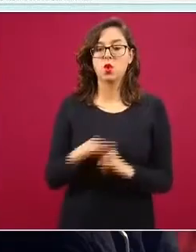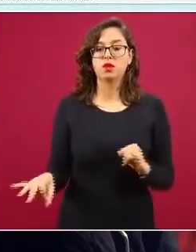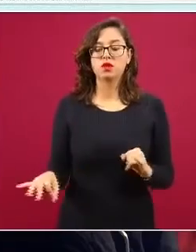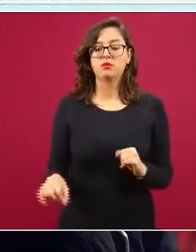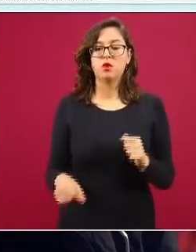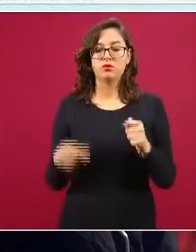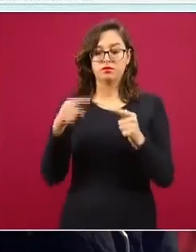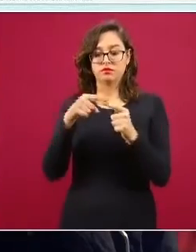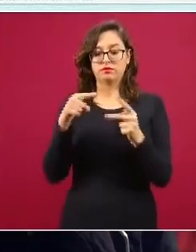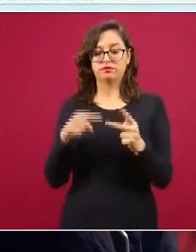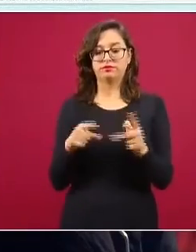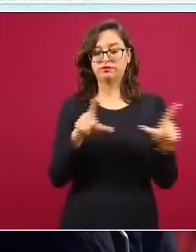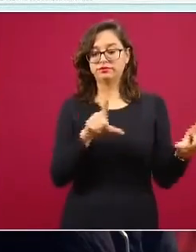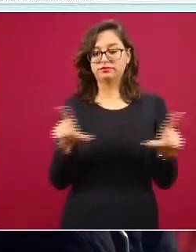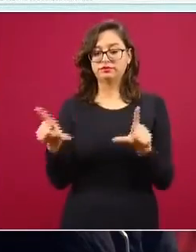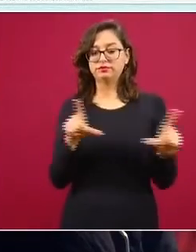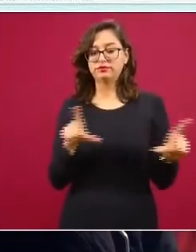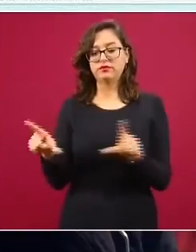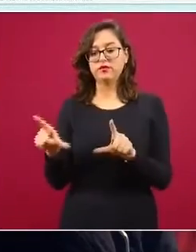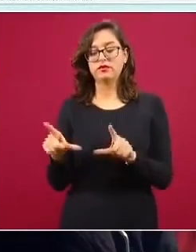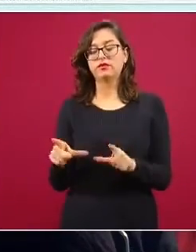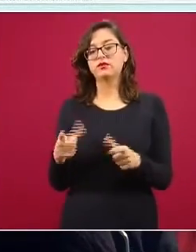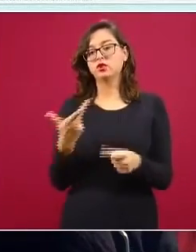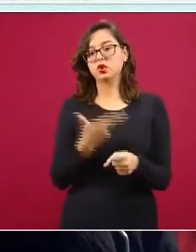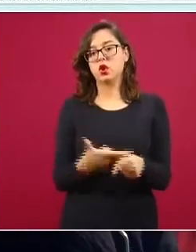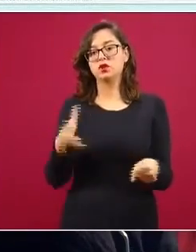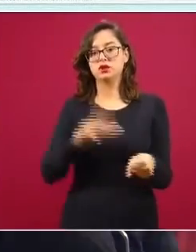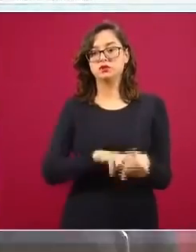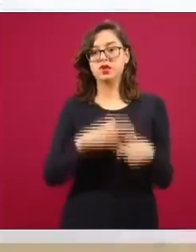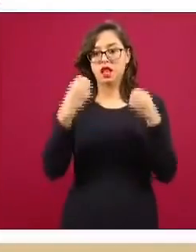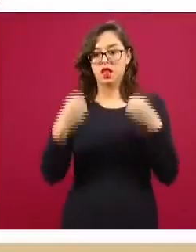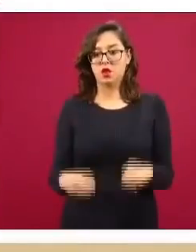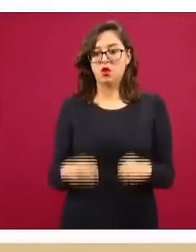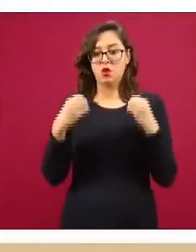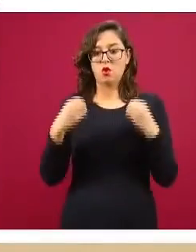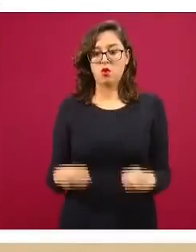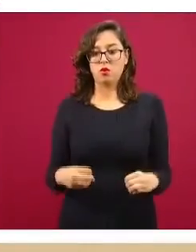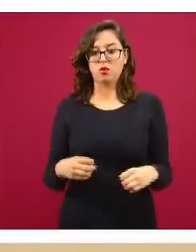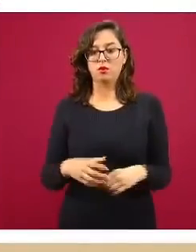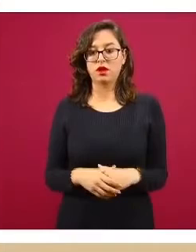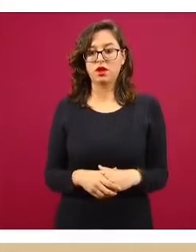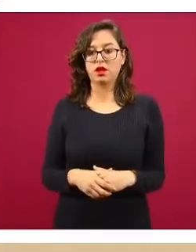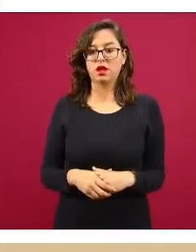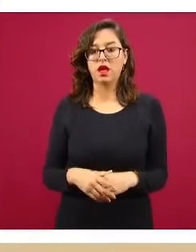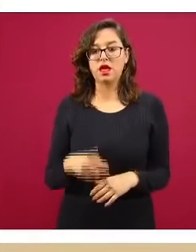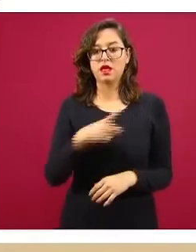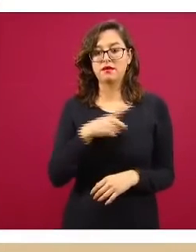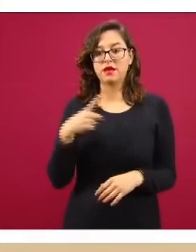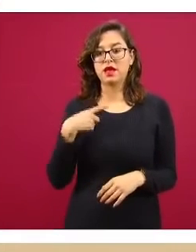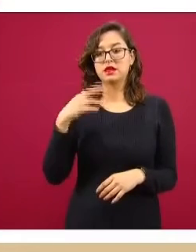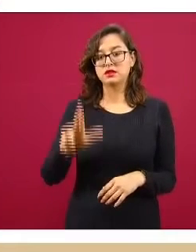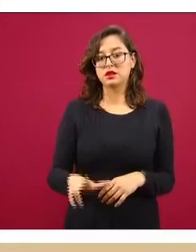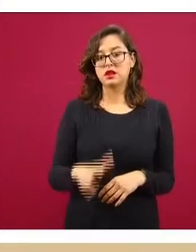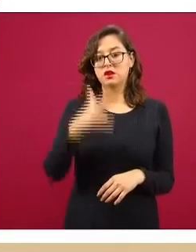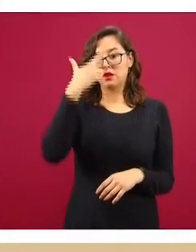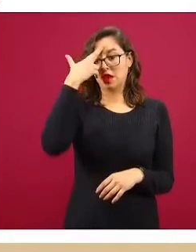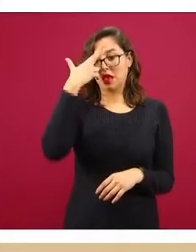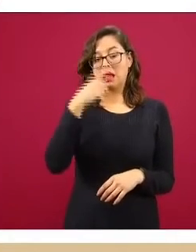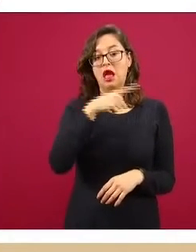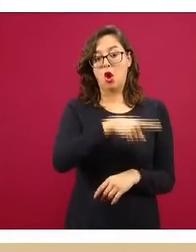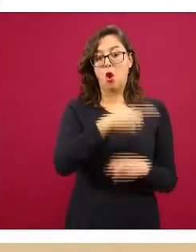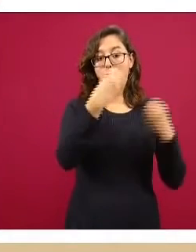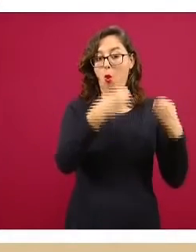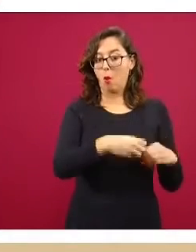dos gráficas o las dos tablas de la ocupación hospitalaria, donde nada más para recordar, están ordenados de